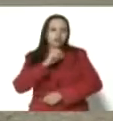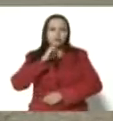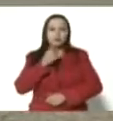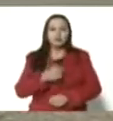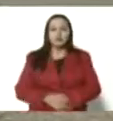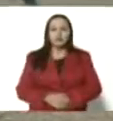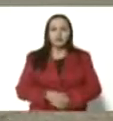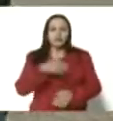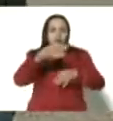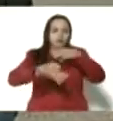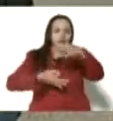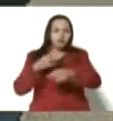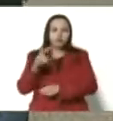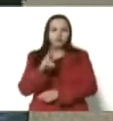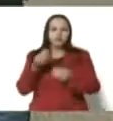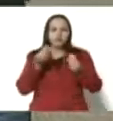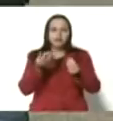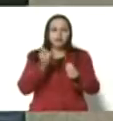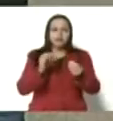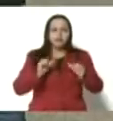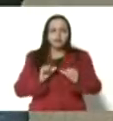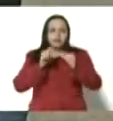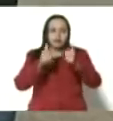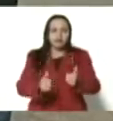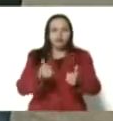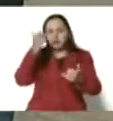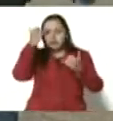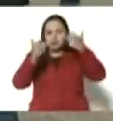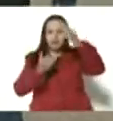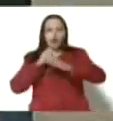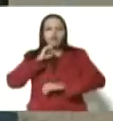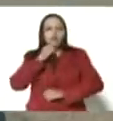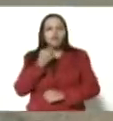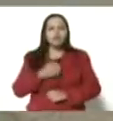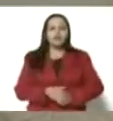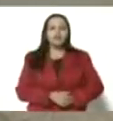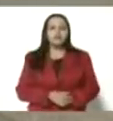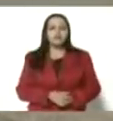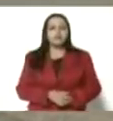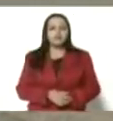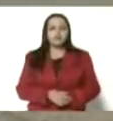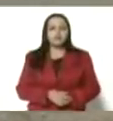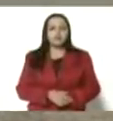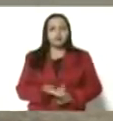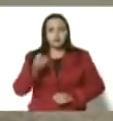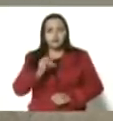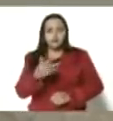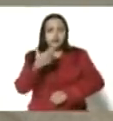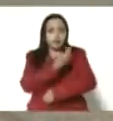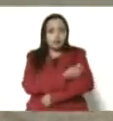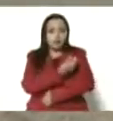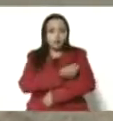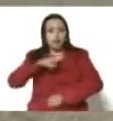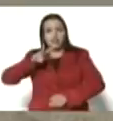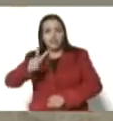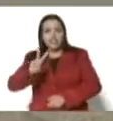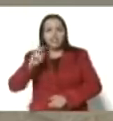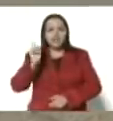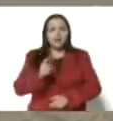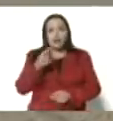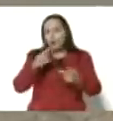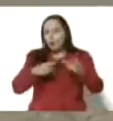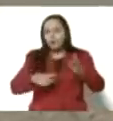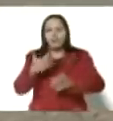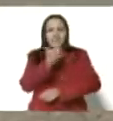cómo avanza estas iniciativas de Moscú, no solamente es la Sputnik V, sino otras vacunas